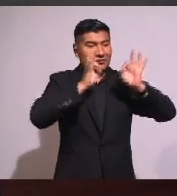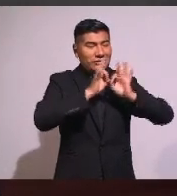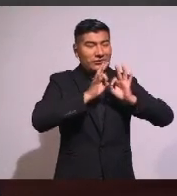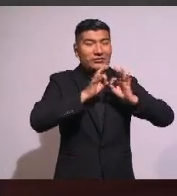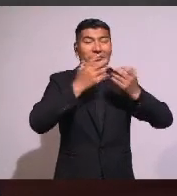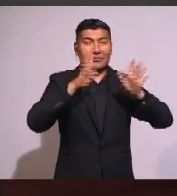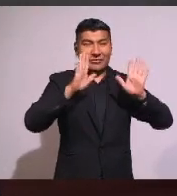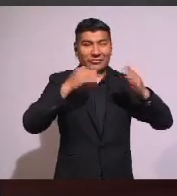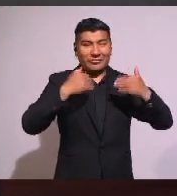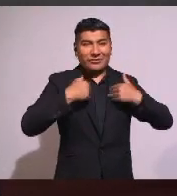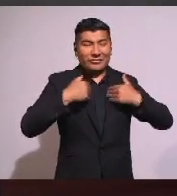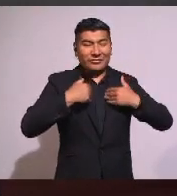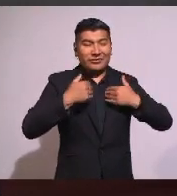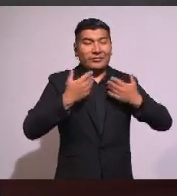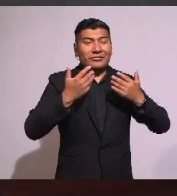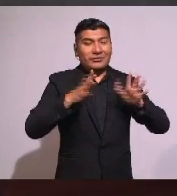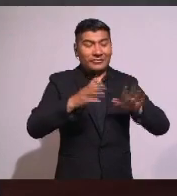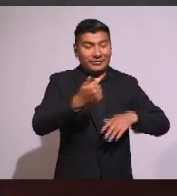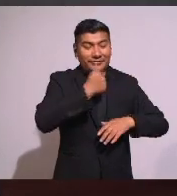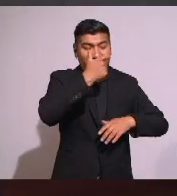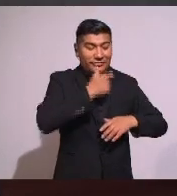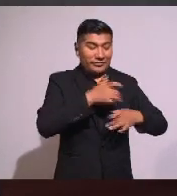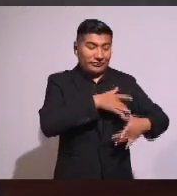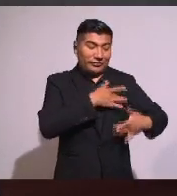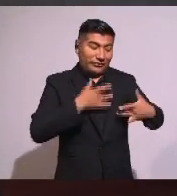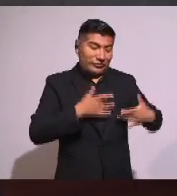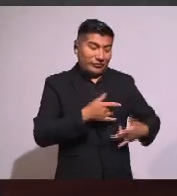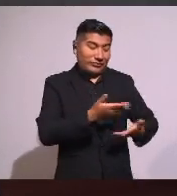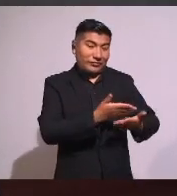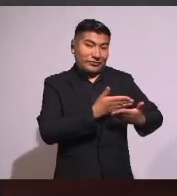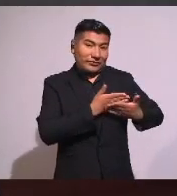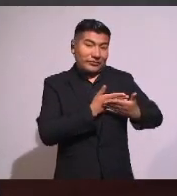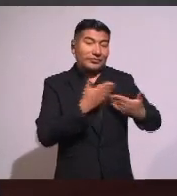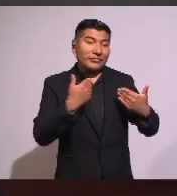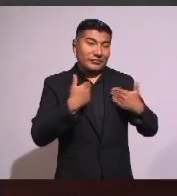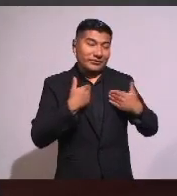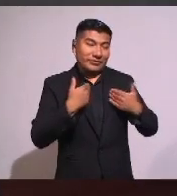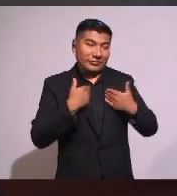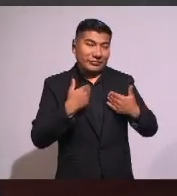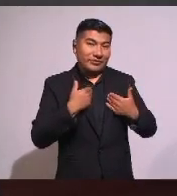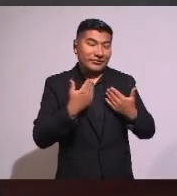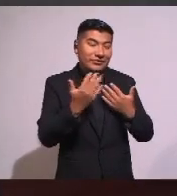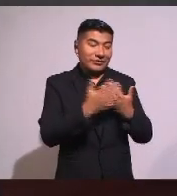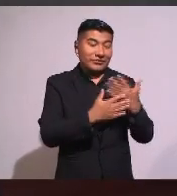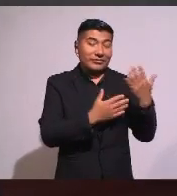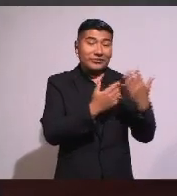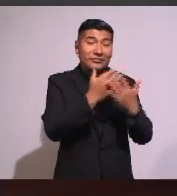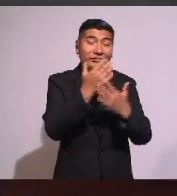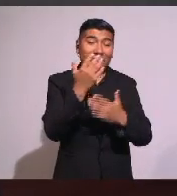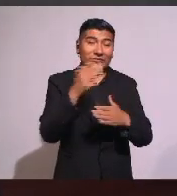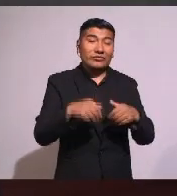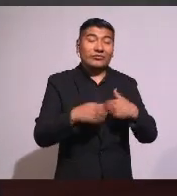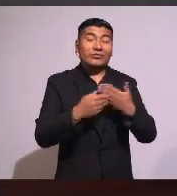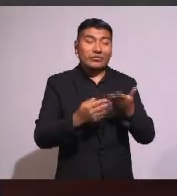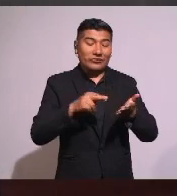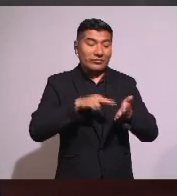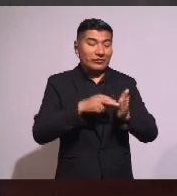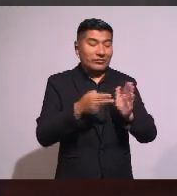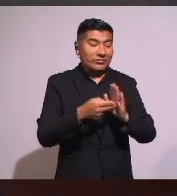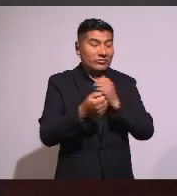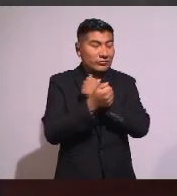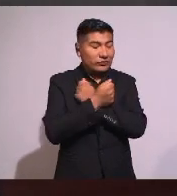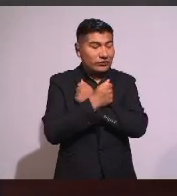un tenerlo y estrecharlo en sí mismo en el corazón, tenerlo entre sus brazos como signo de amor